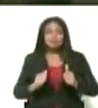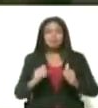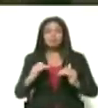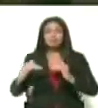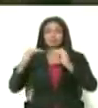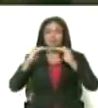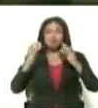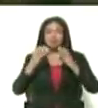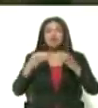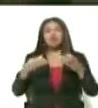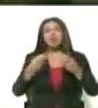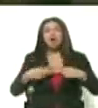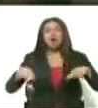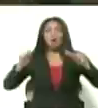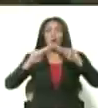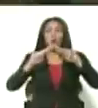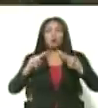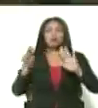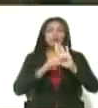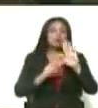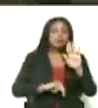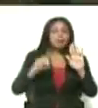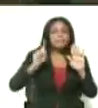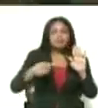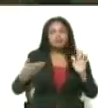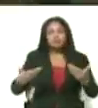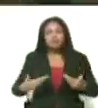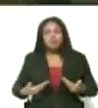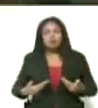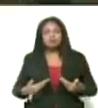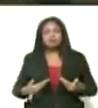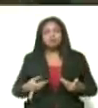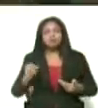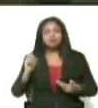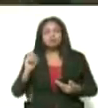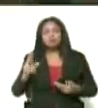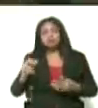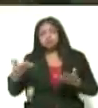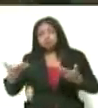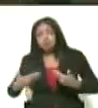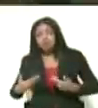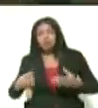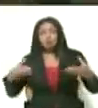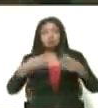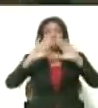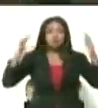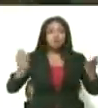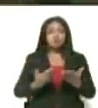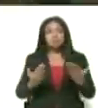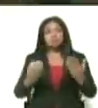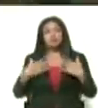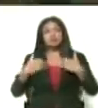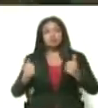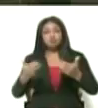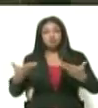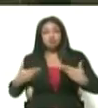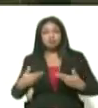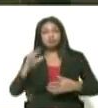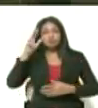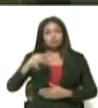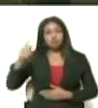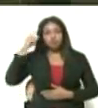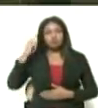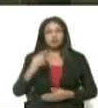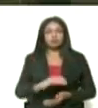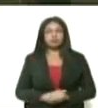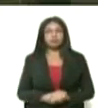de las Naciones Unidas y a las indicaciones que oportunamente brinda la Organización Mundial de la Salud a diario. Así